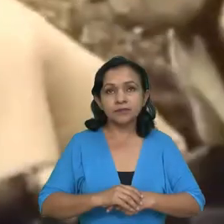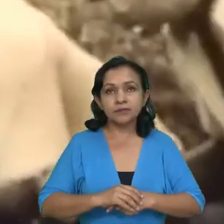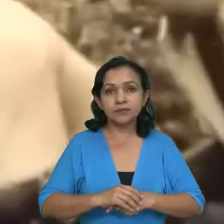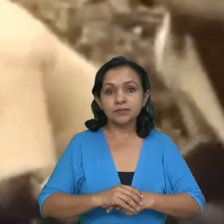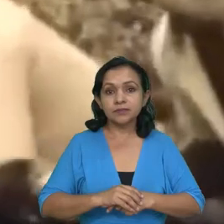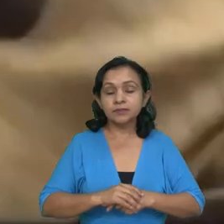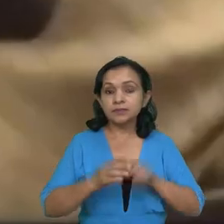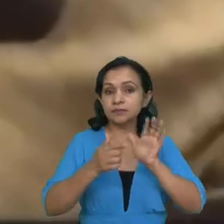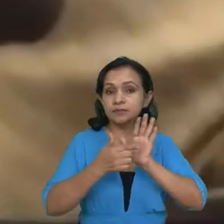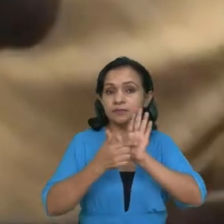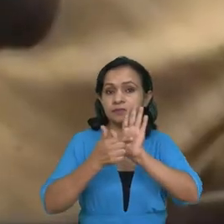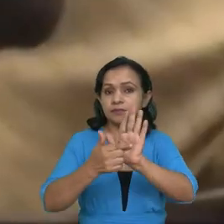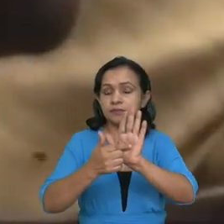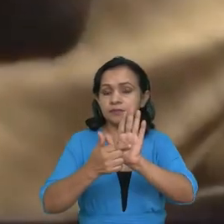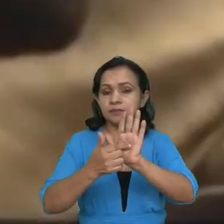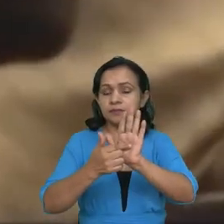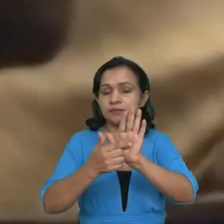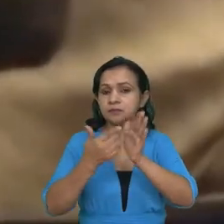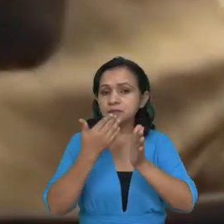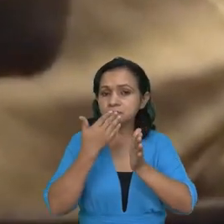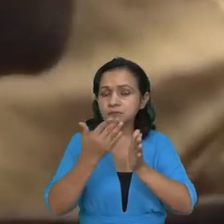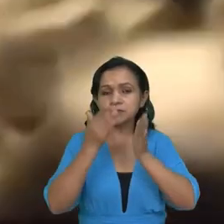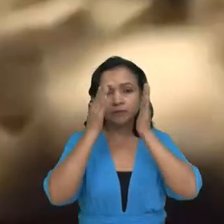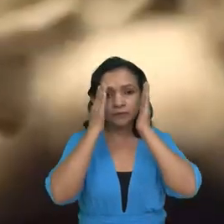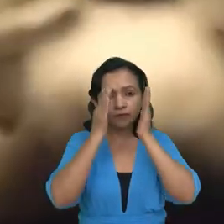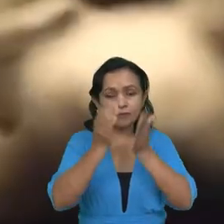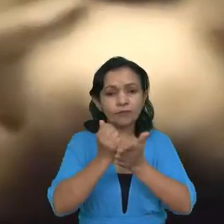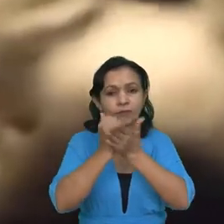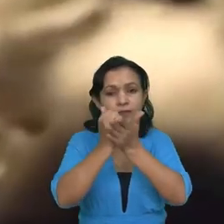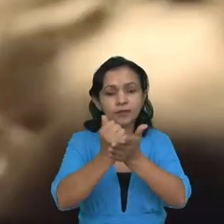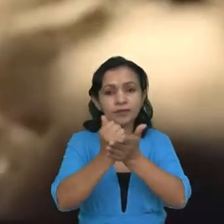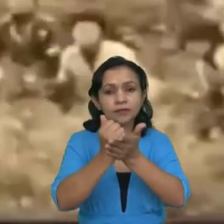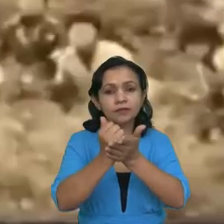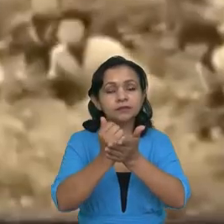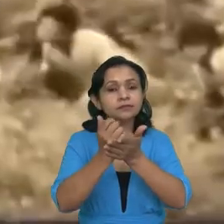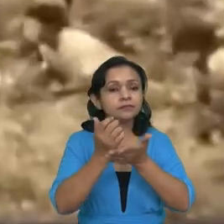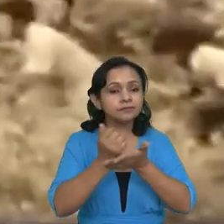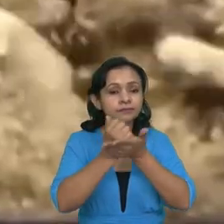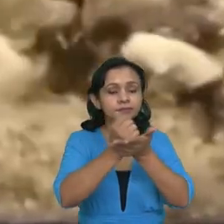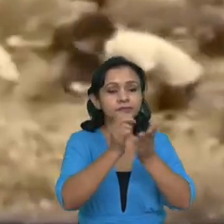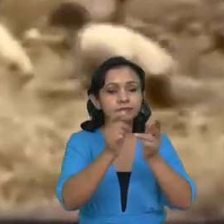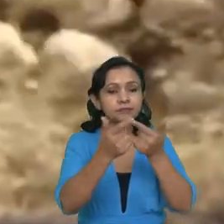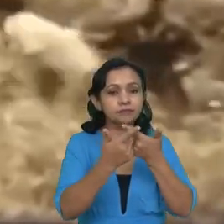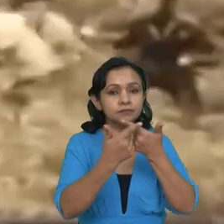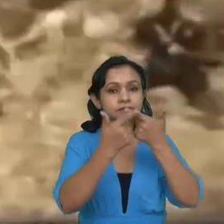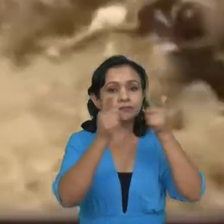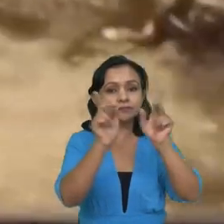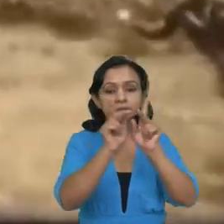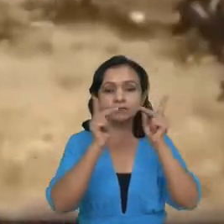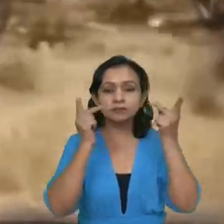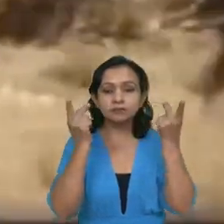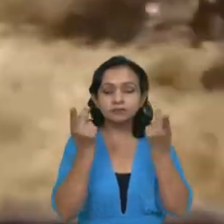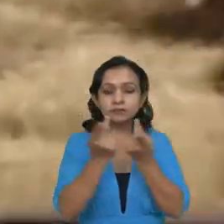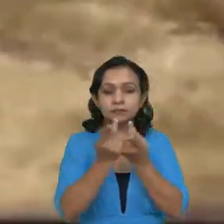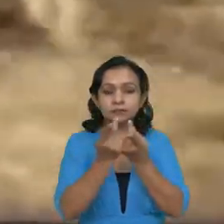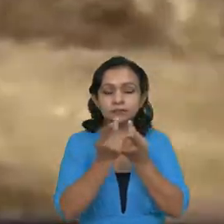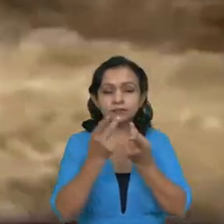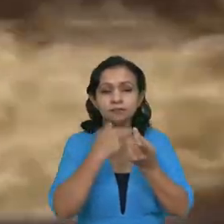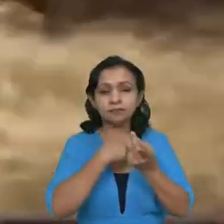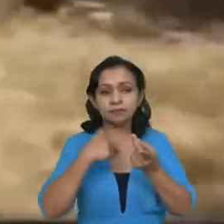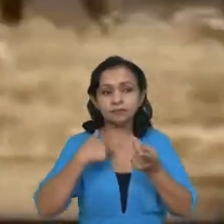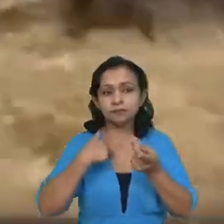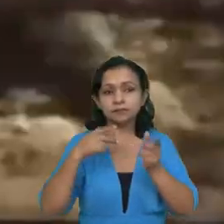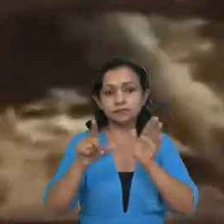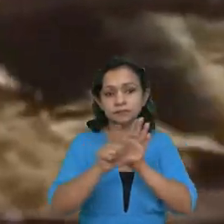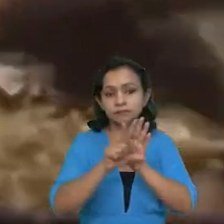un ejemplo de humildad de servicio y de sacrificio a favor de la libertad del pueblo es lo que constituye el